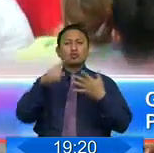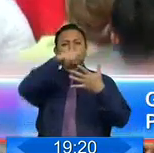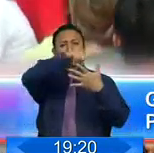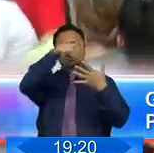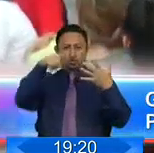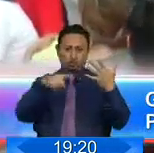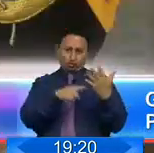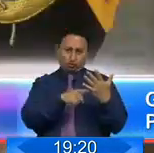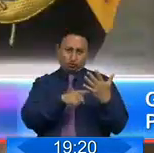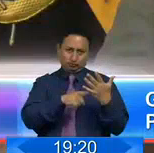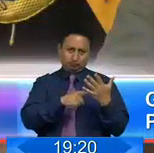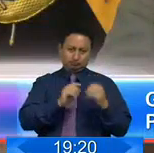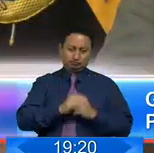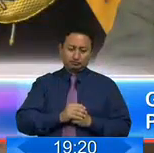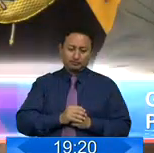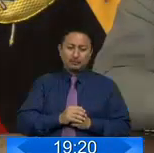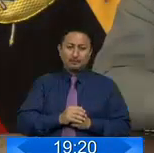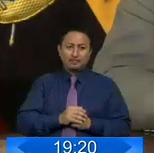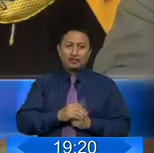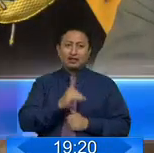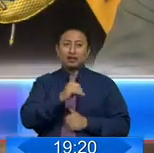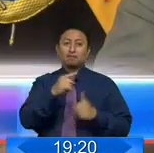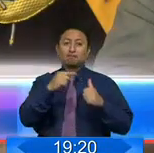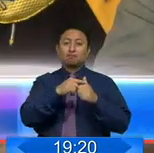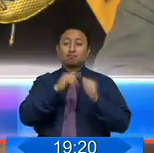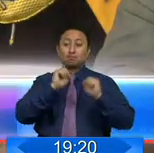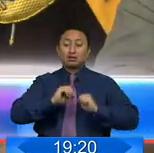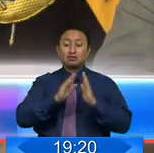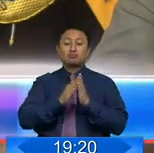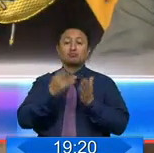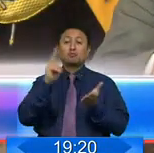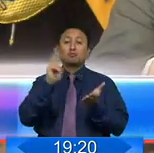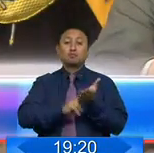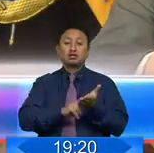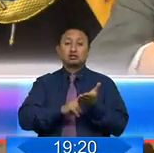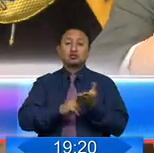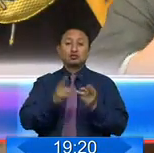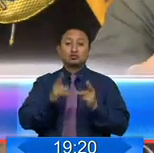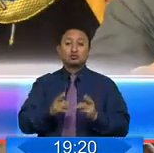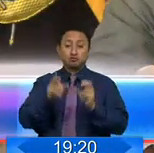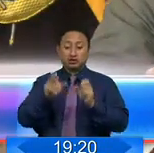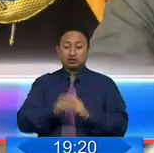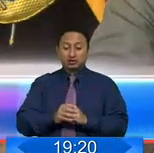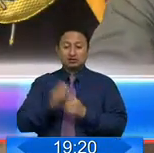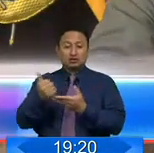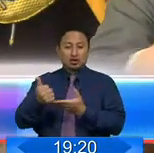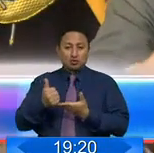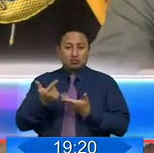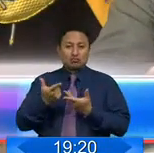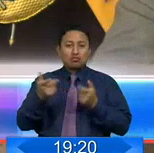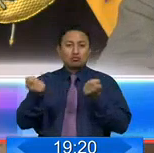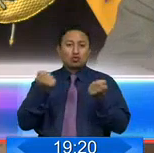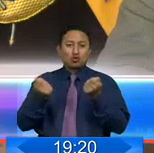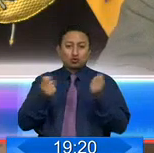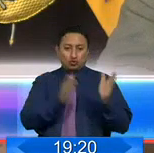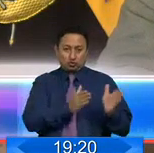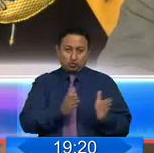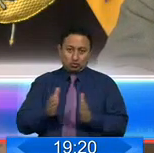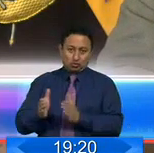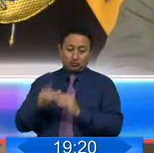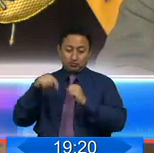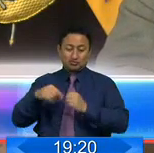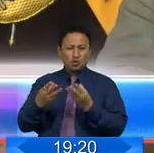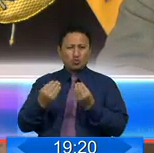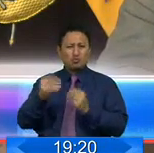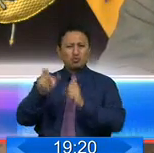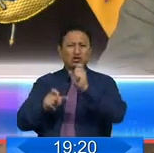migratoria. La adopción de una visa humanitaria que nos permita tener un mayor control sobre ese gran flujo de migrantes que está llegando a